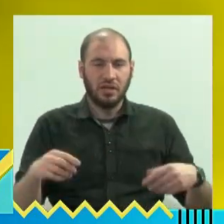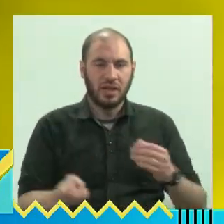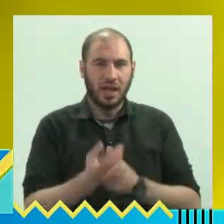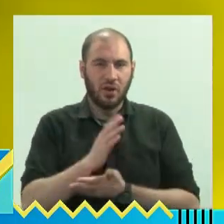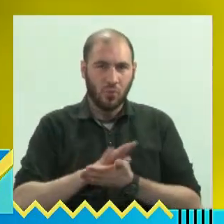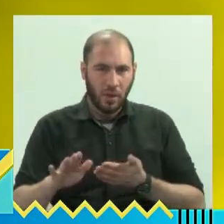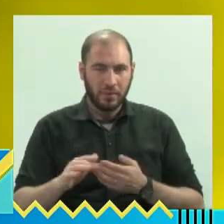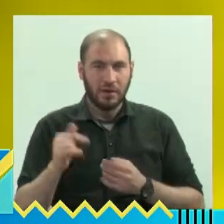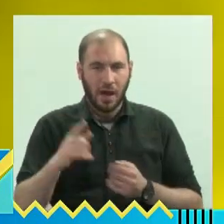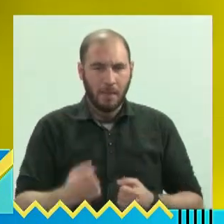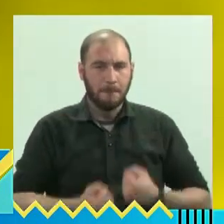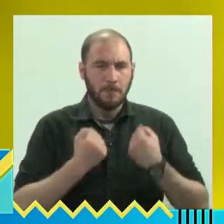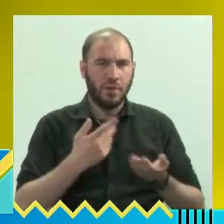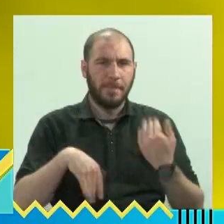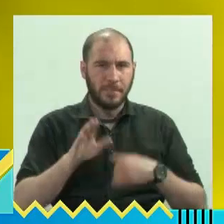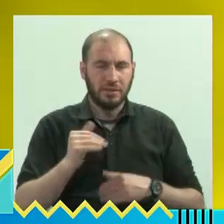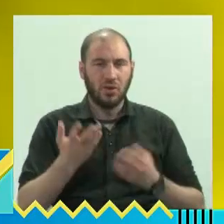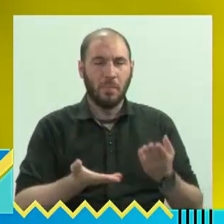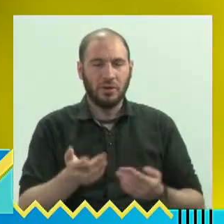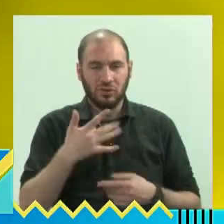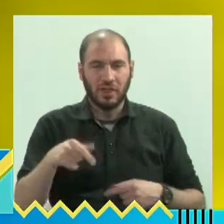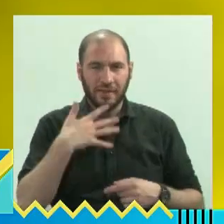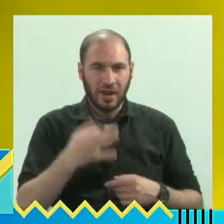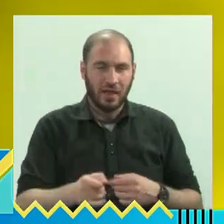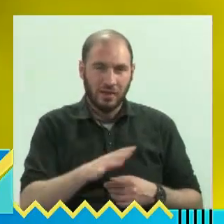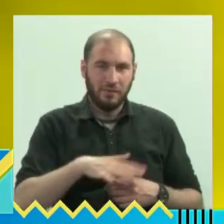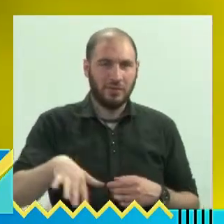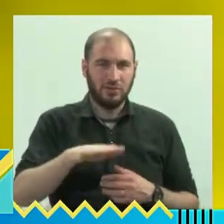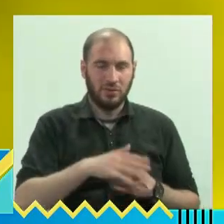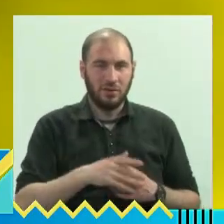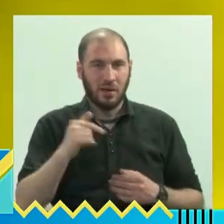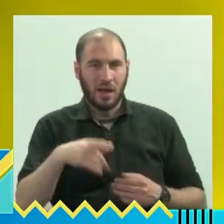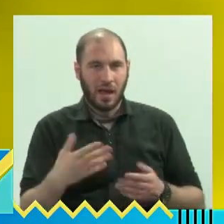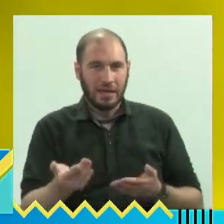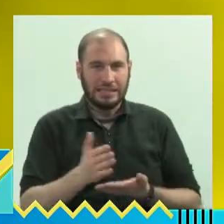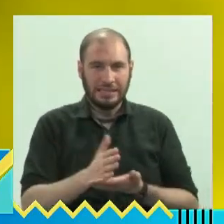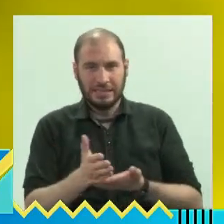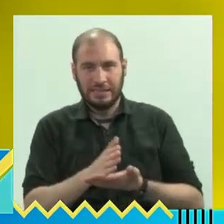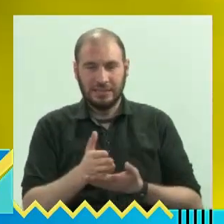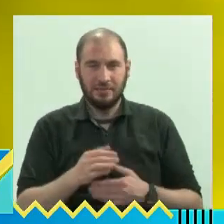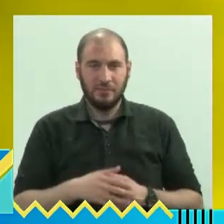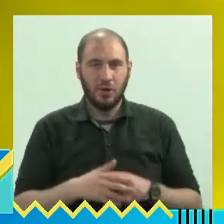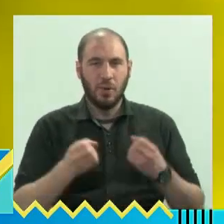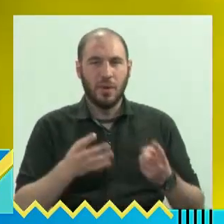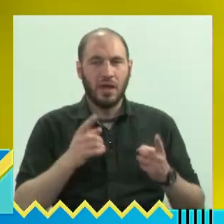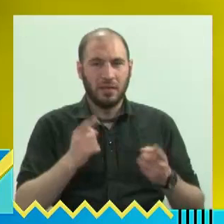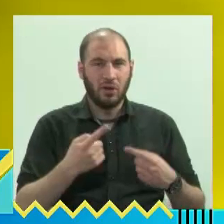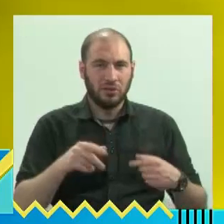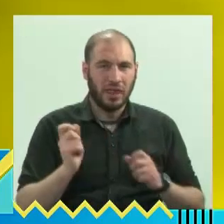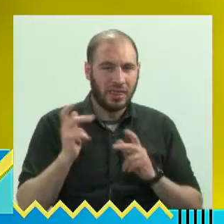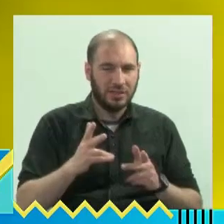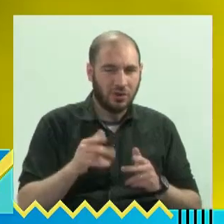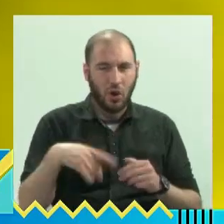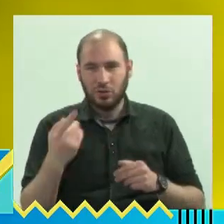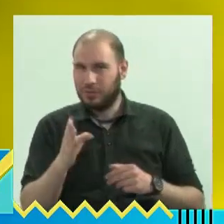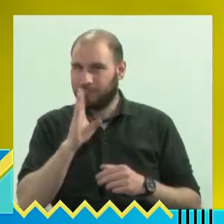nuevo que lo hace más poderoso, digamos, que la realidad y que la ficción, digamos. Juegan ahí en esa frontera, porque también juegan con lo dicho y lo no